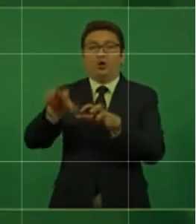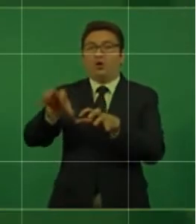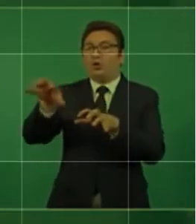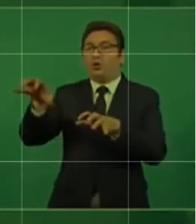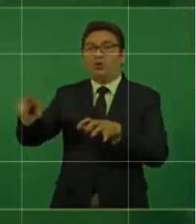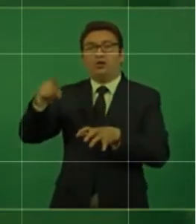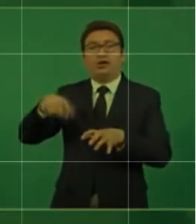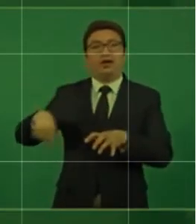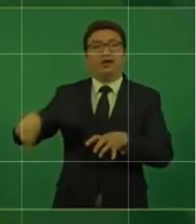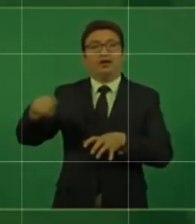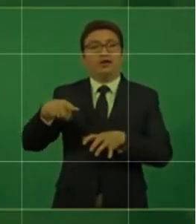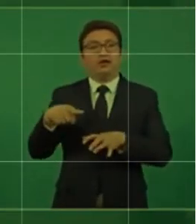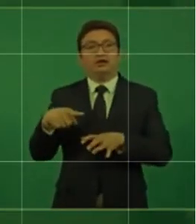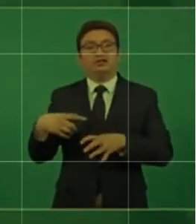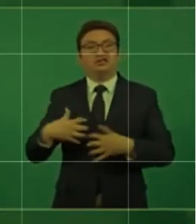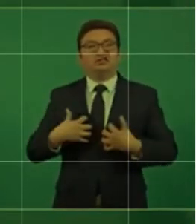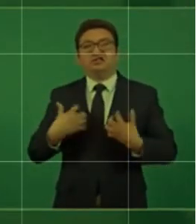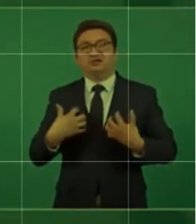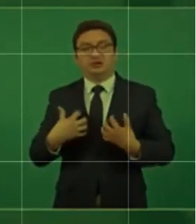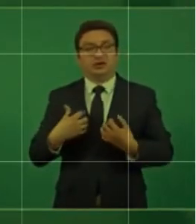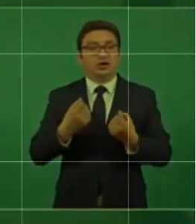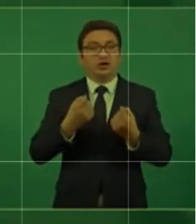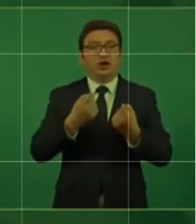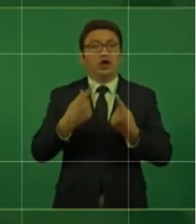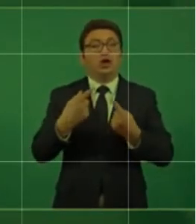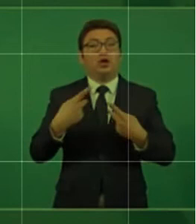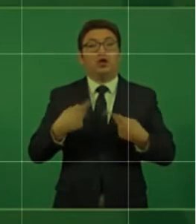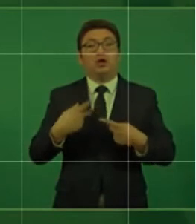que se tragan todo